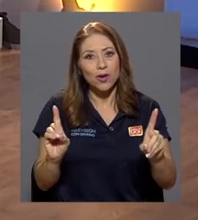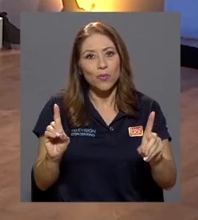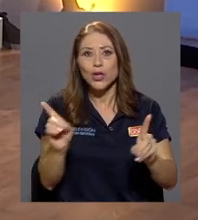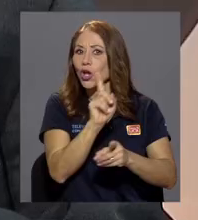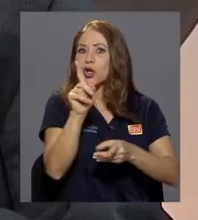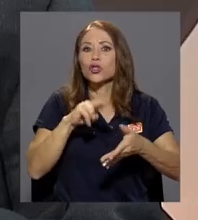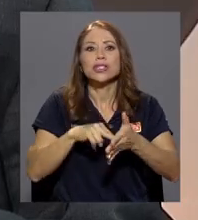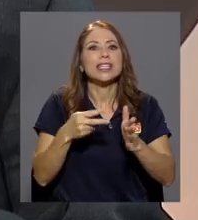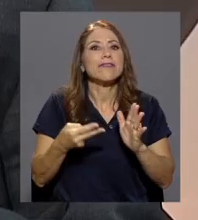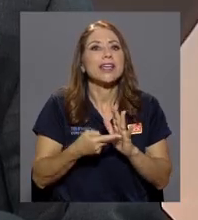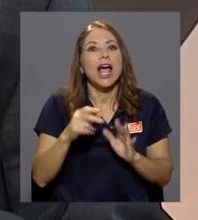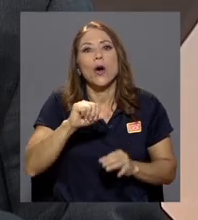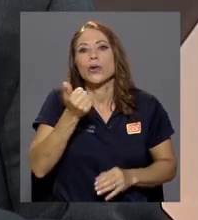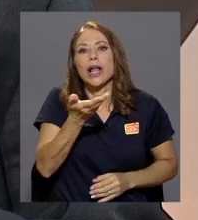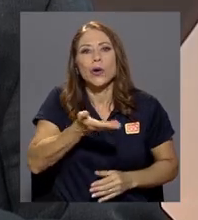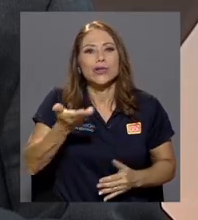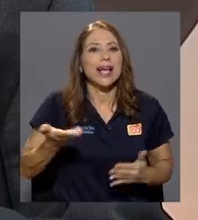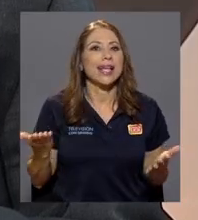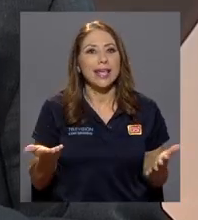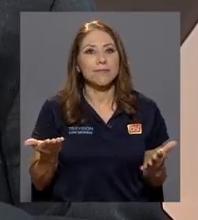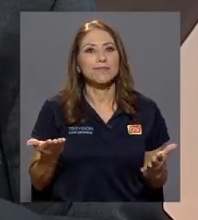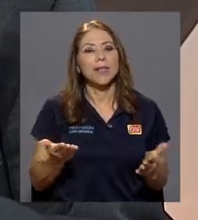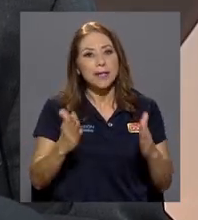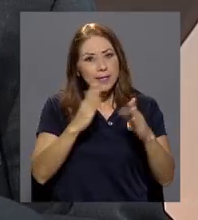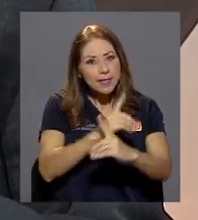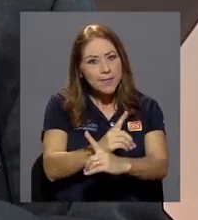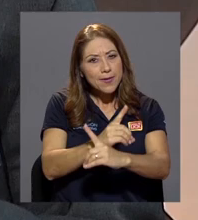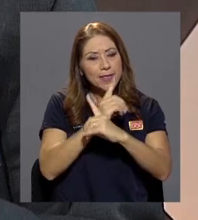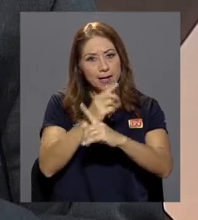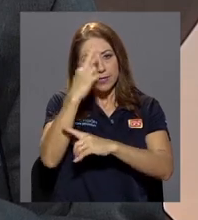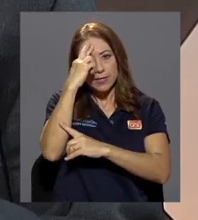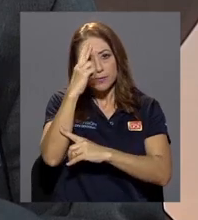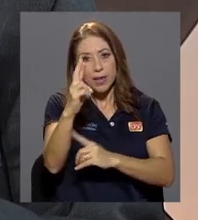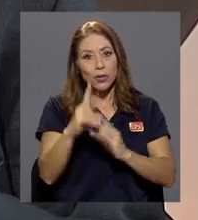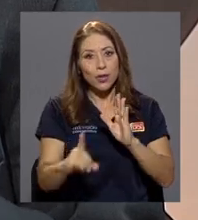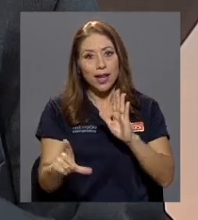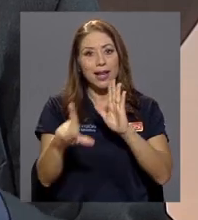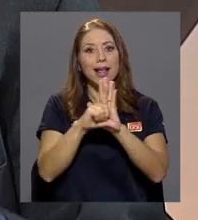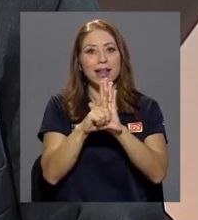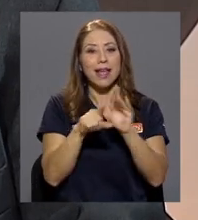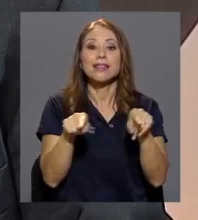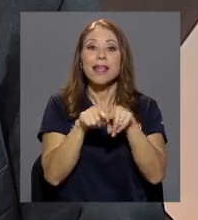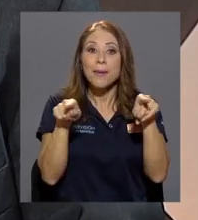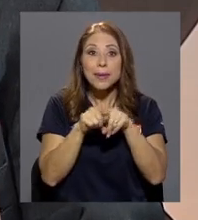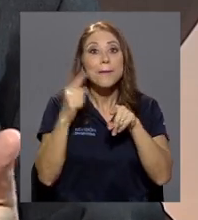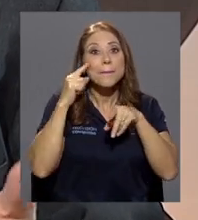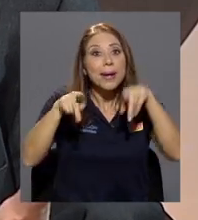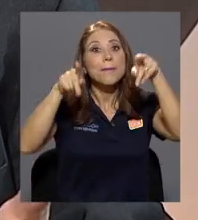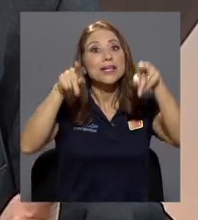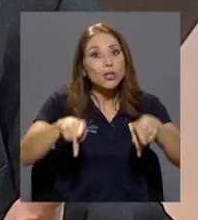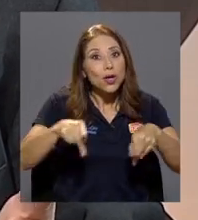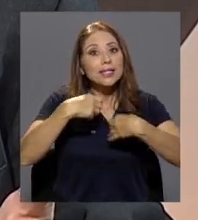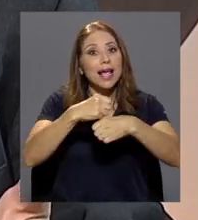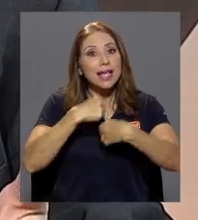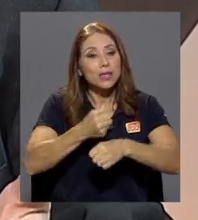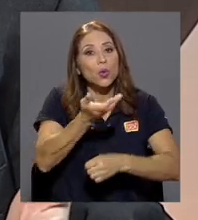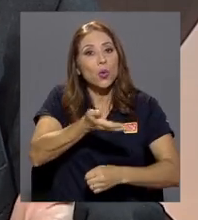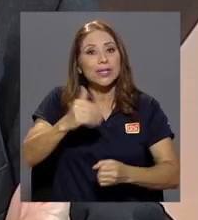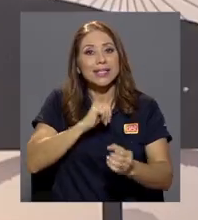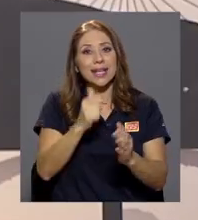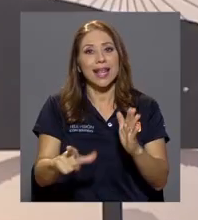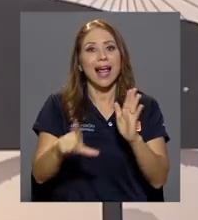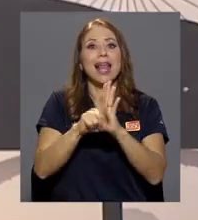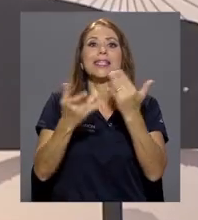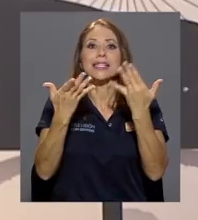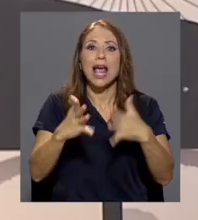definitiva no se trata de otra cosa que abogar por el respeto de la legalidad también para con las personas que han cometido